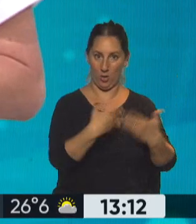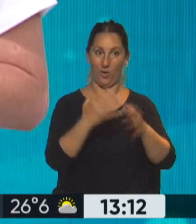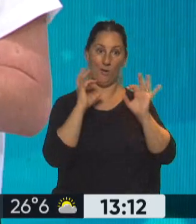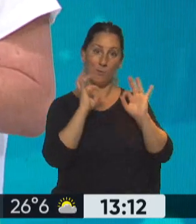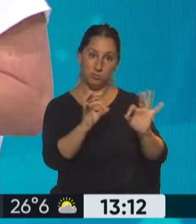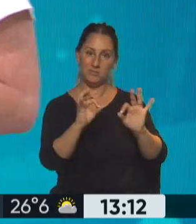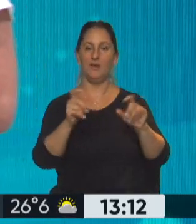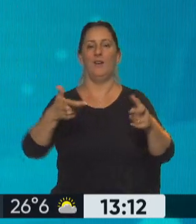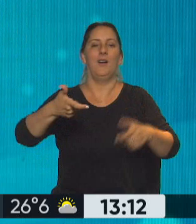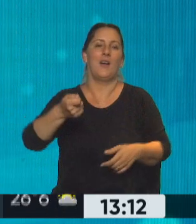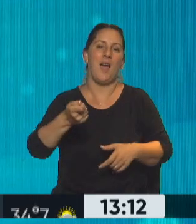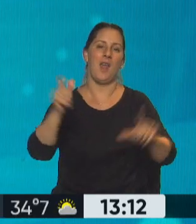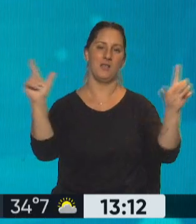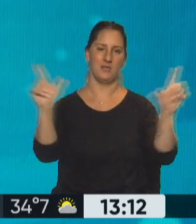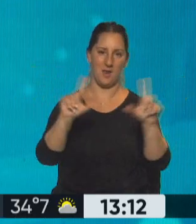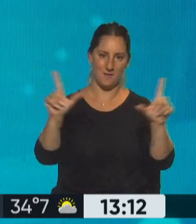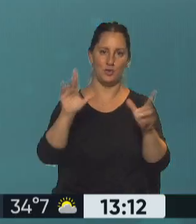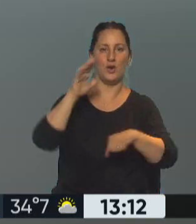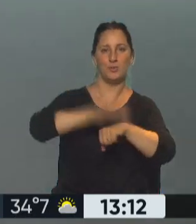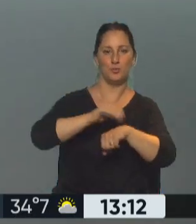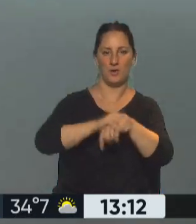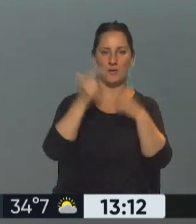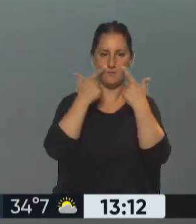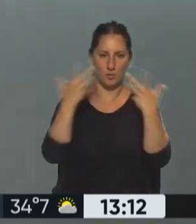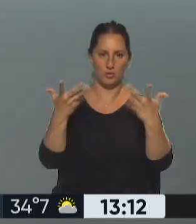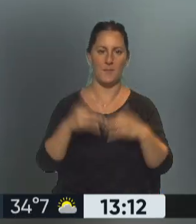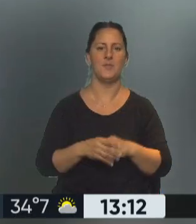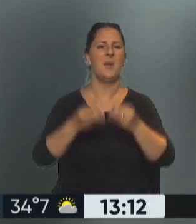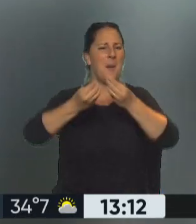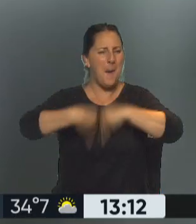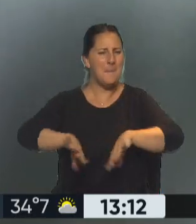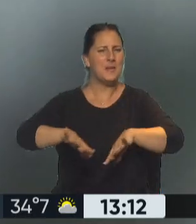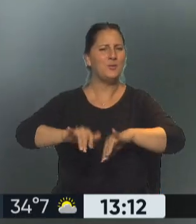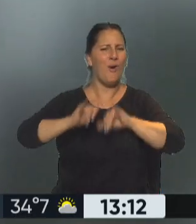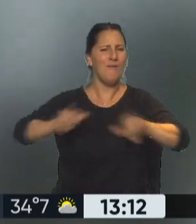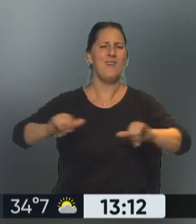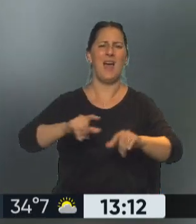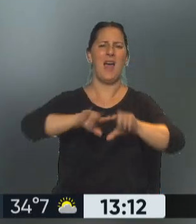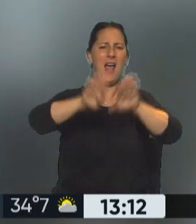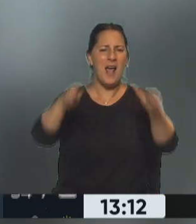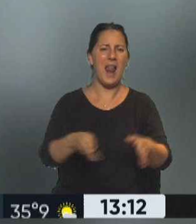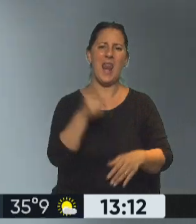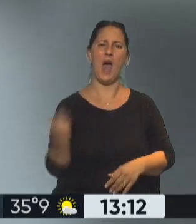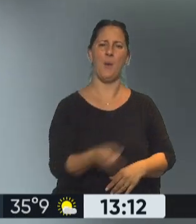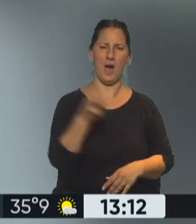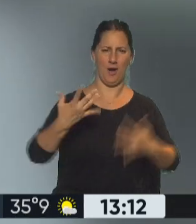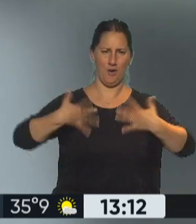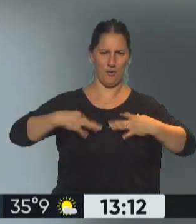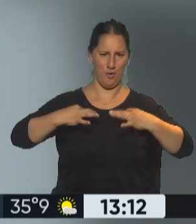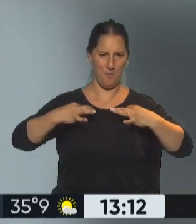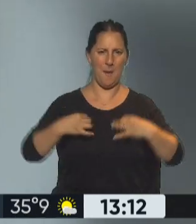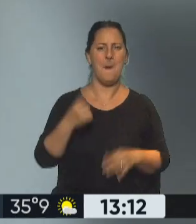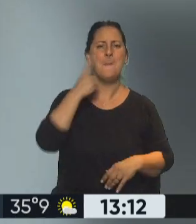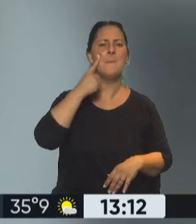con los canales y Quienes se ocupaban de las transmisiones y comenzó con lavarropas qué loco Ahí vamos a ver qué